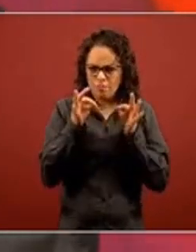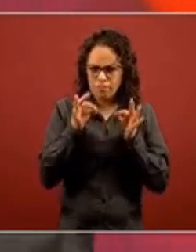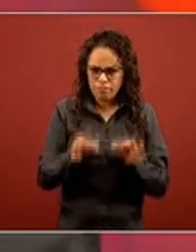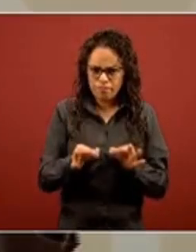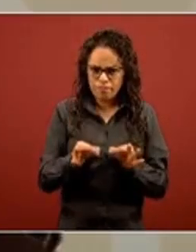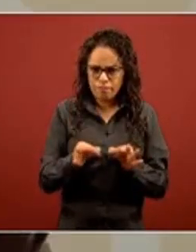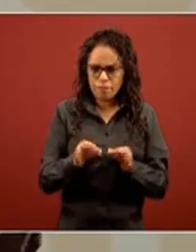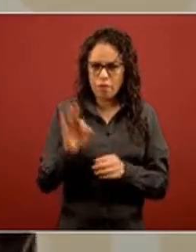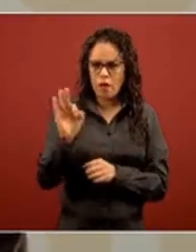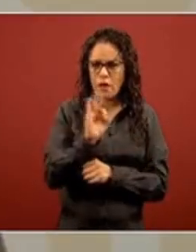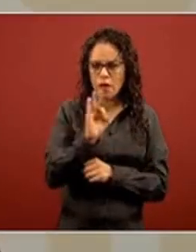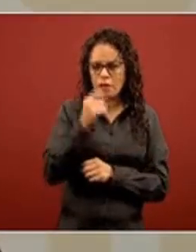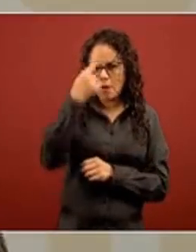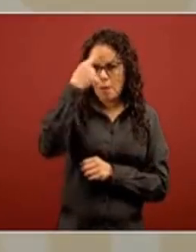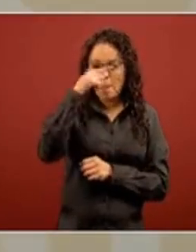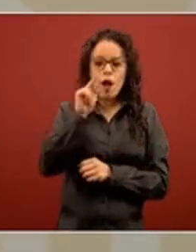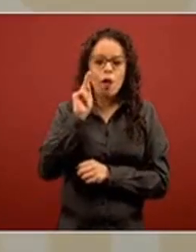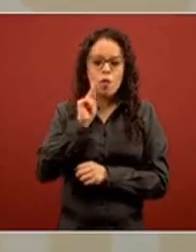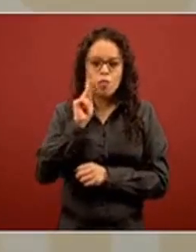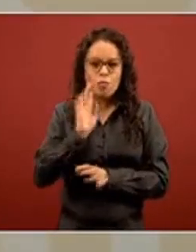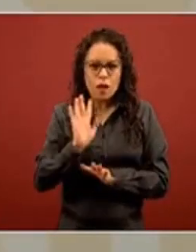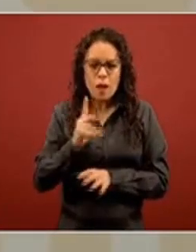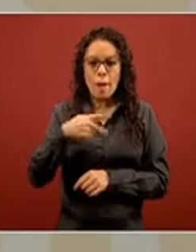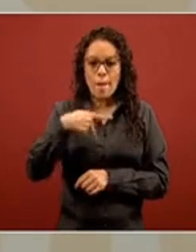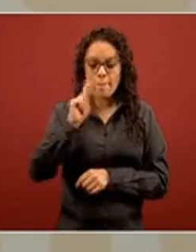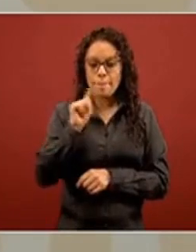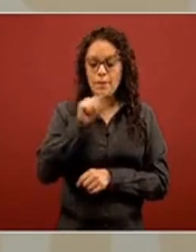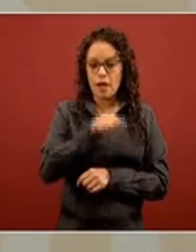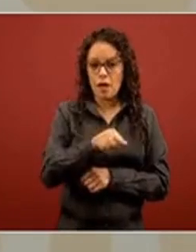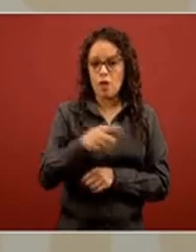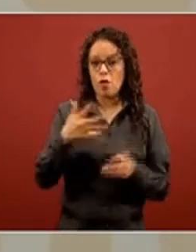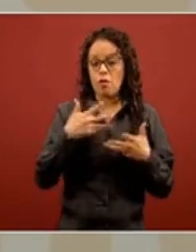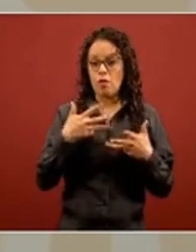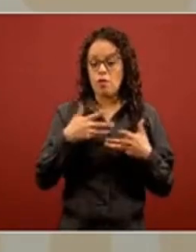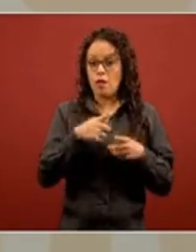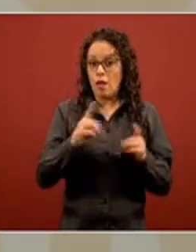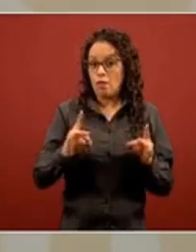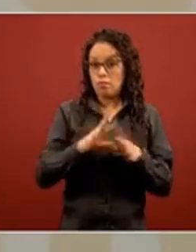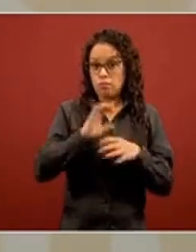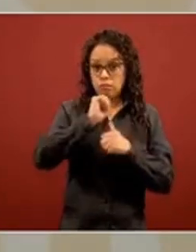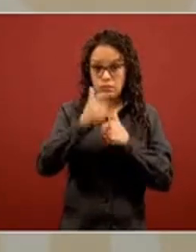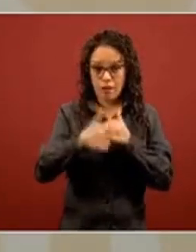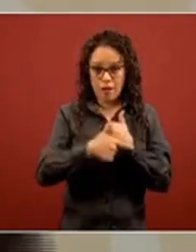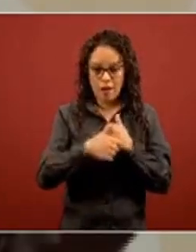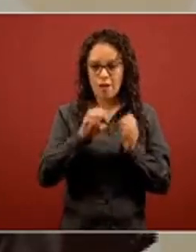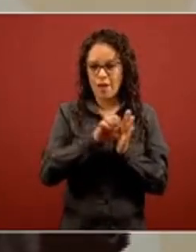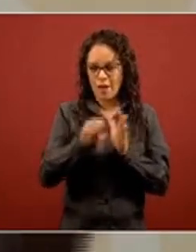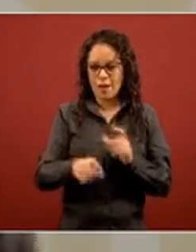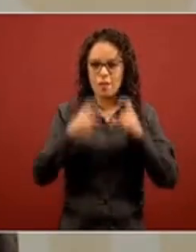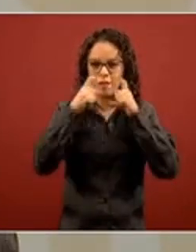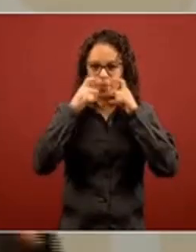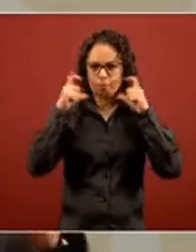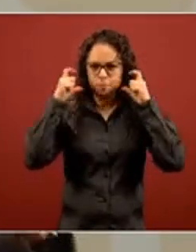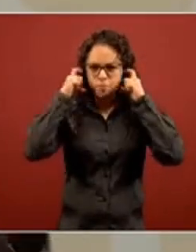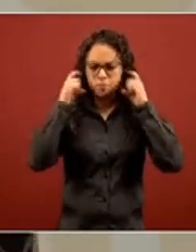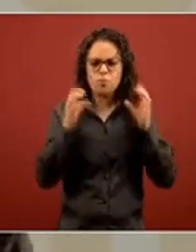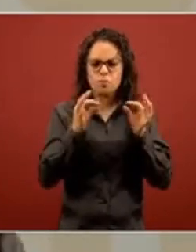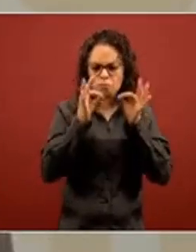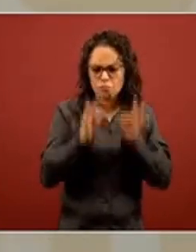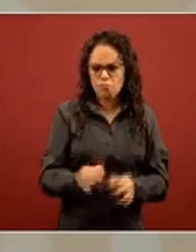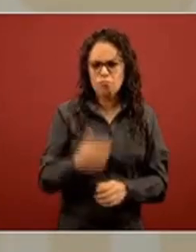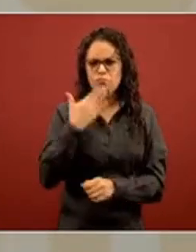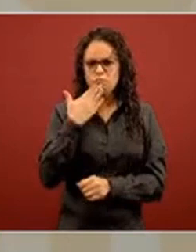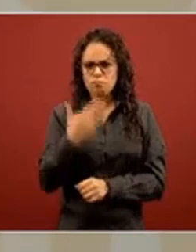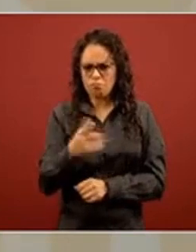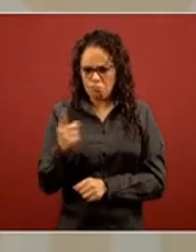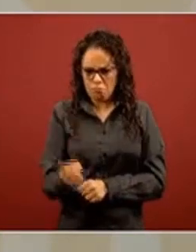está perfectamente controlado, hay una intervención, pensemos en este caso el cubrebocas, y entonces todo es perfecto, todo es constante, y